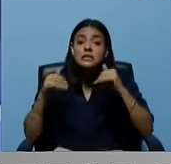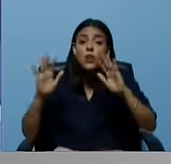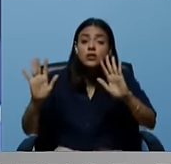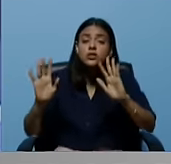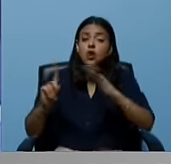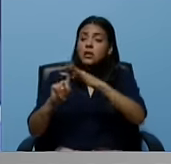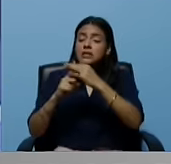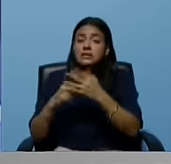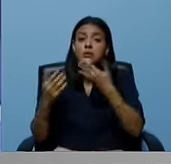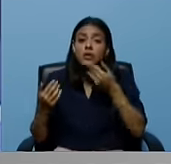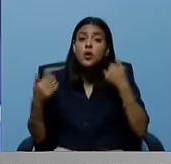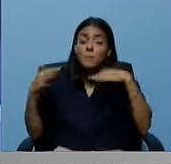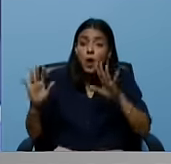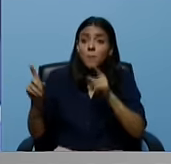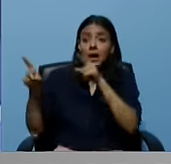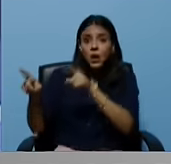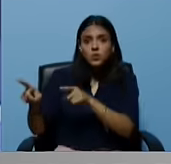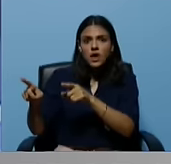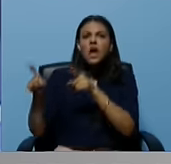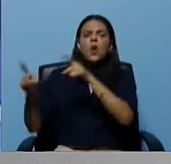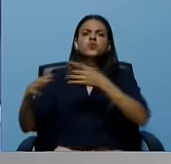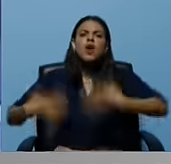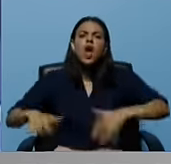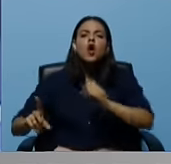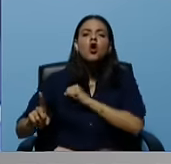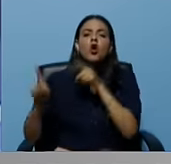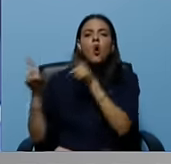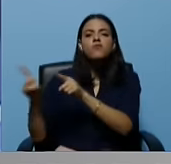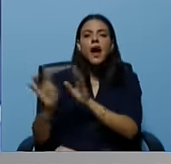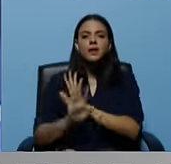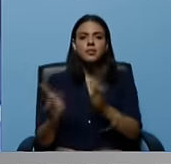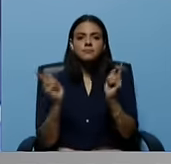mejor de los casos para usted, usted es un cobarde.